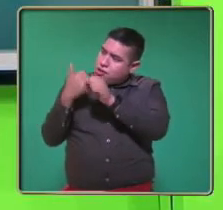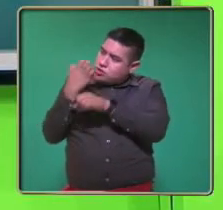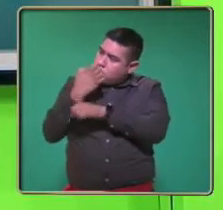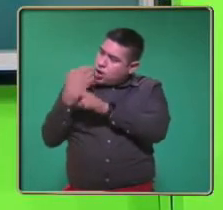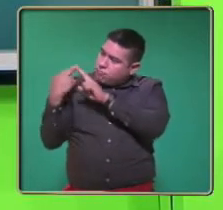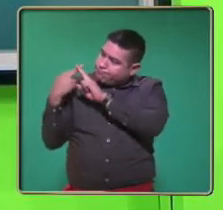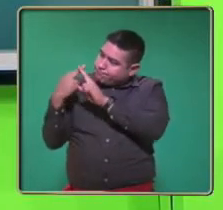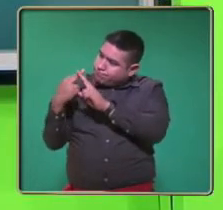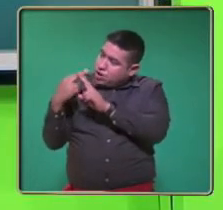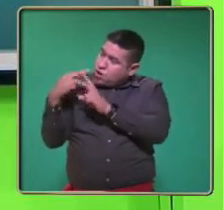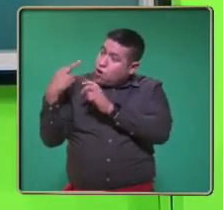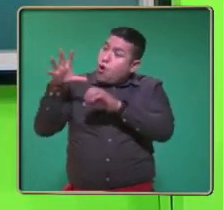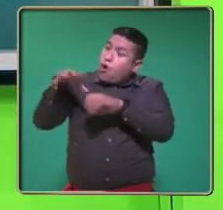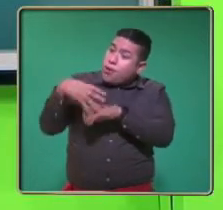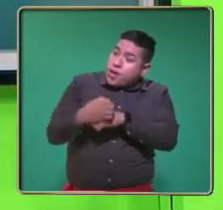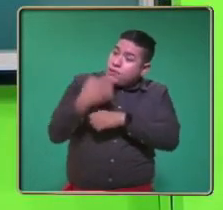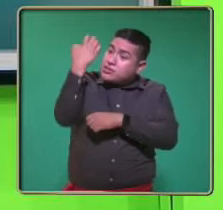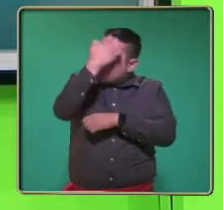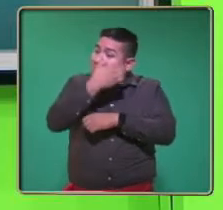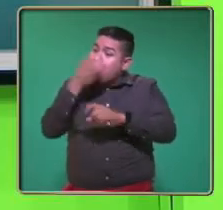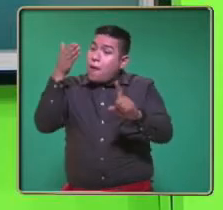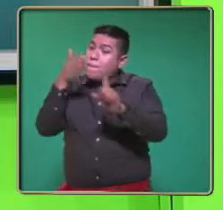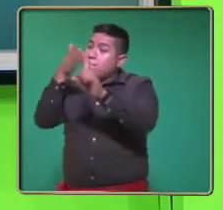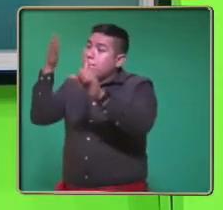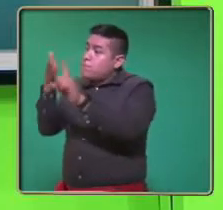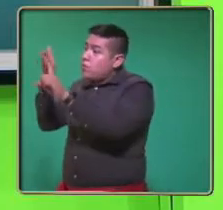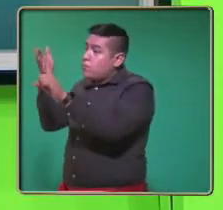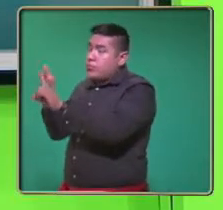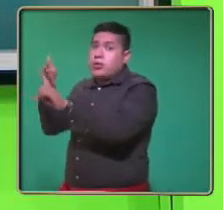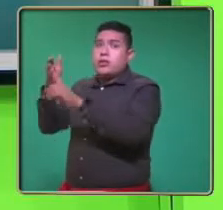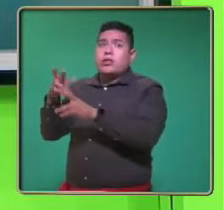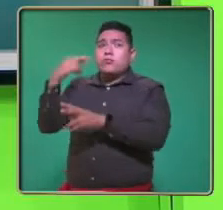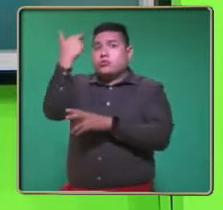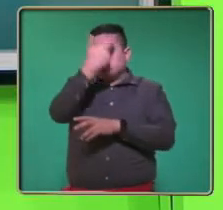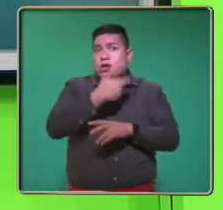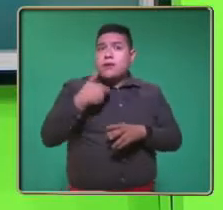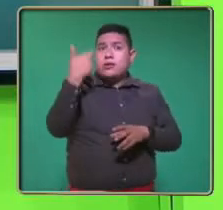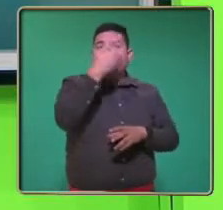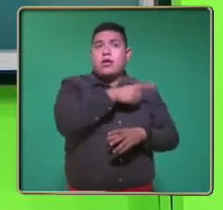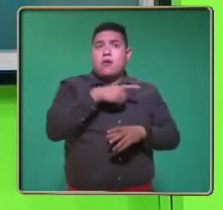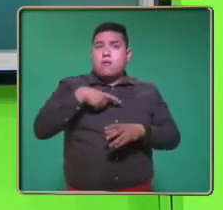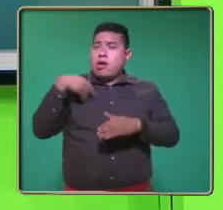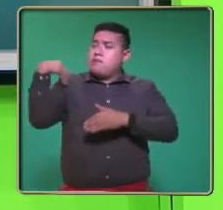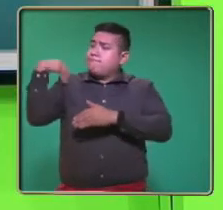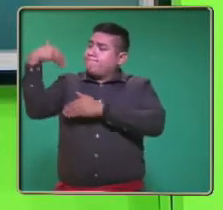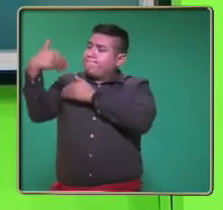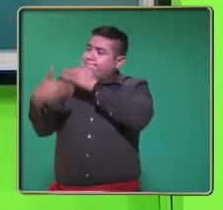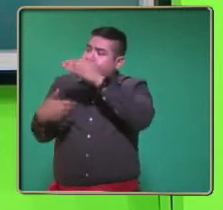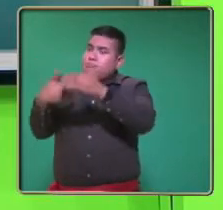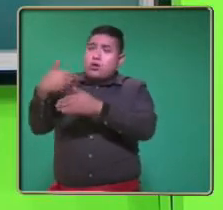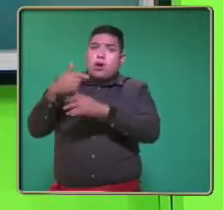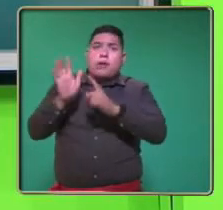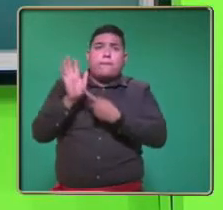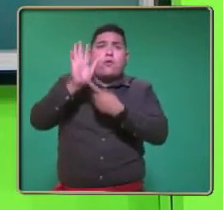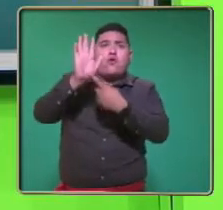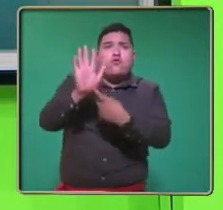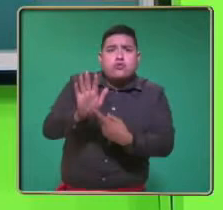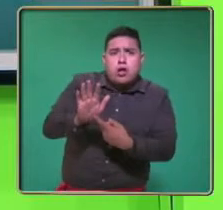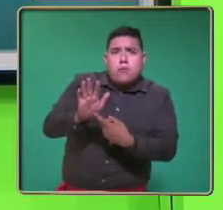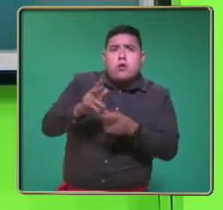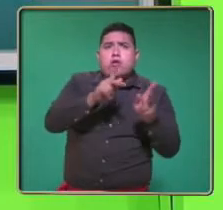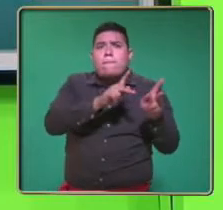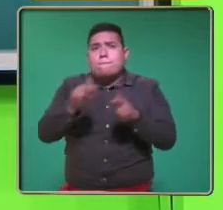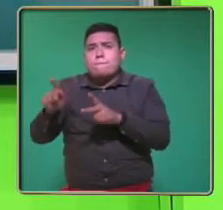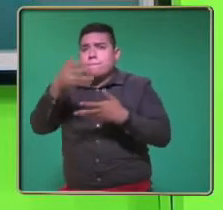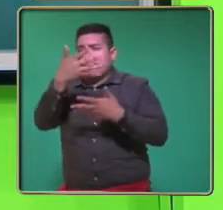que reevaluar los objetivos que nos propusimos. Entonces aquí vamos viendo si lo que propusimos en su plan de